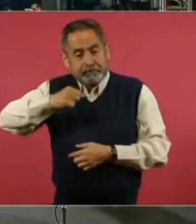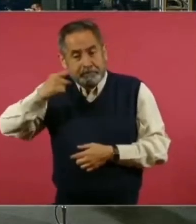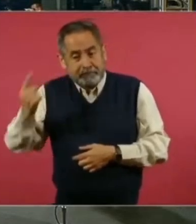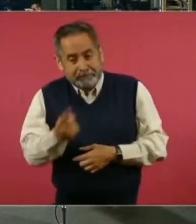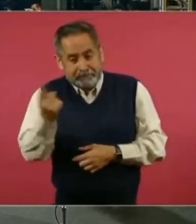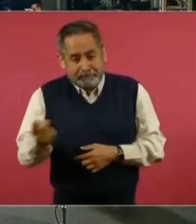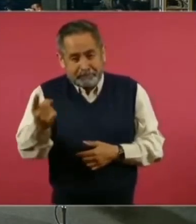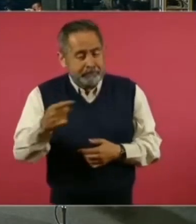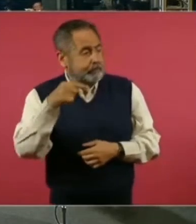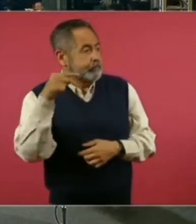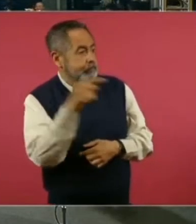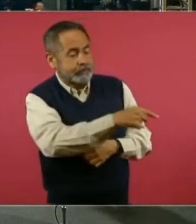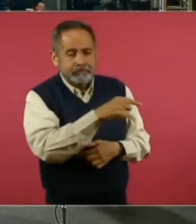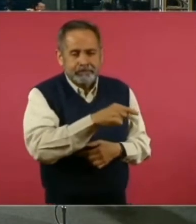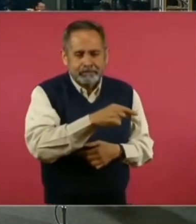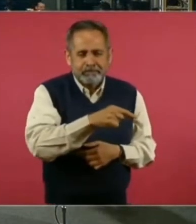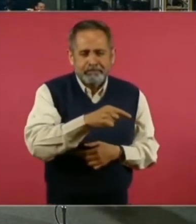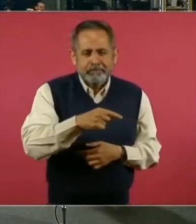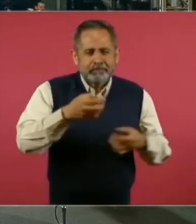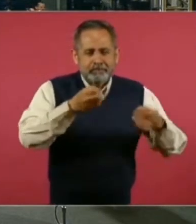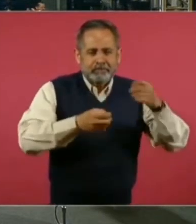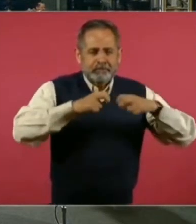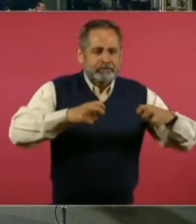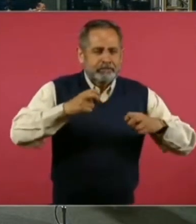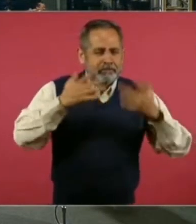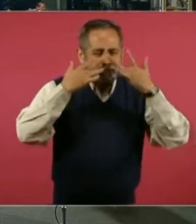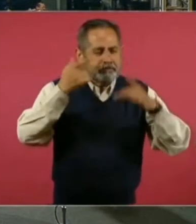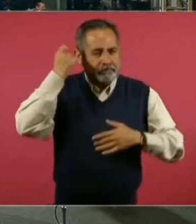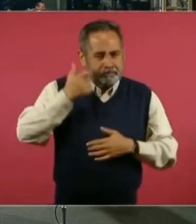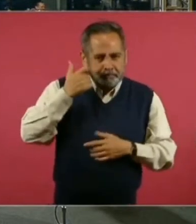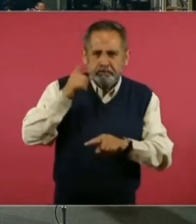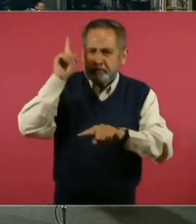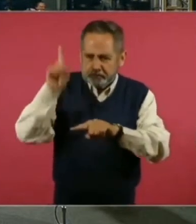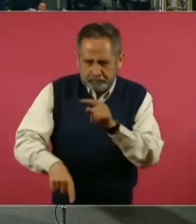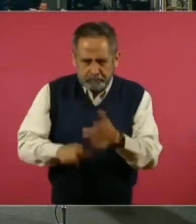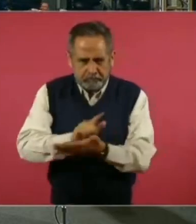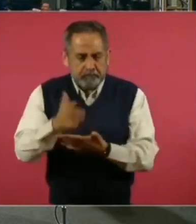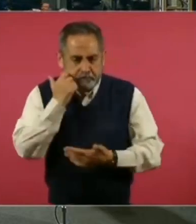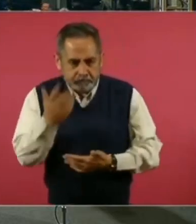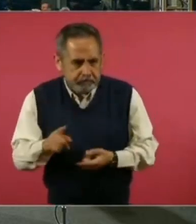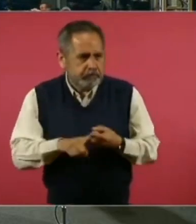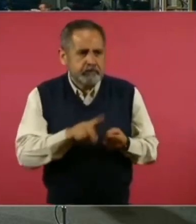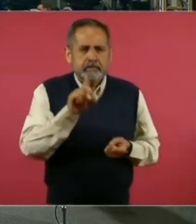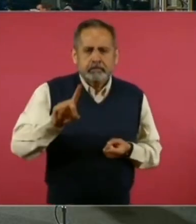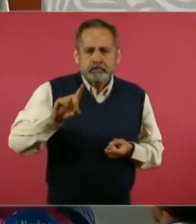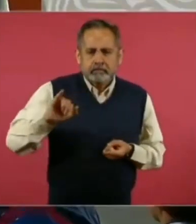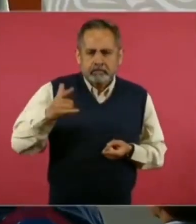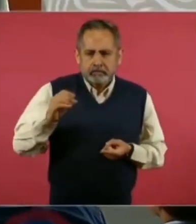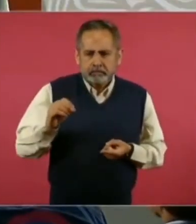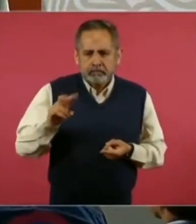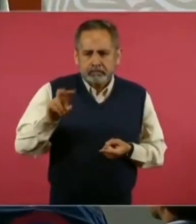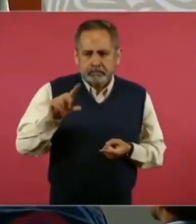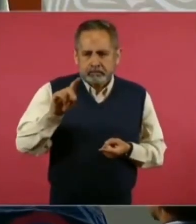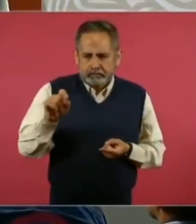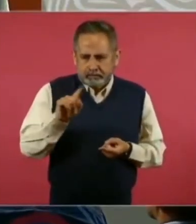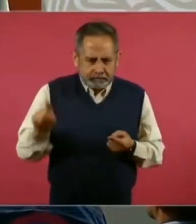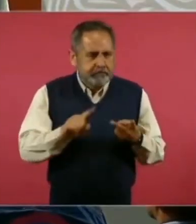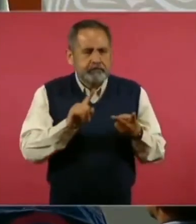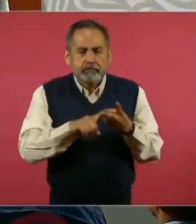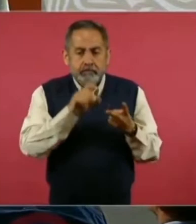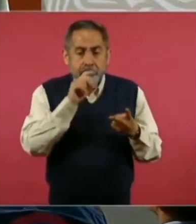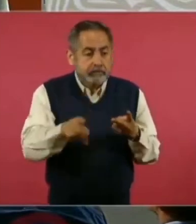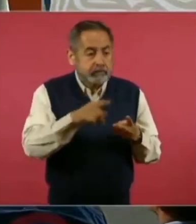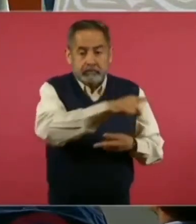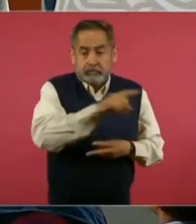los ministros y ministras en retiro. Pues se sabe que no solo es el caso de Diego Valadez, sino también, de acuerdo con información de la